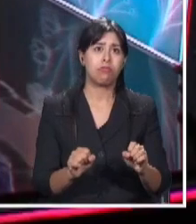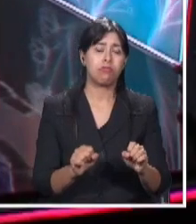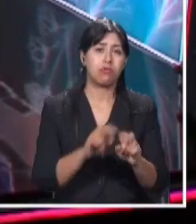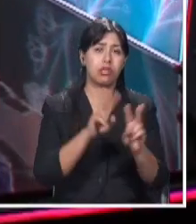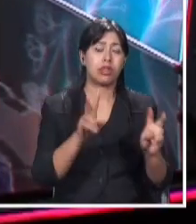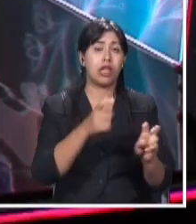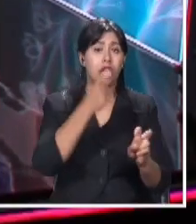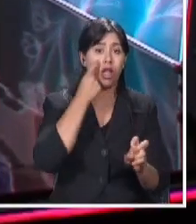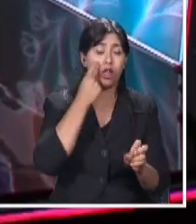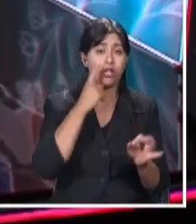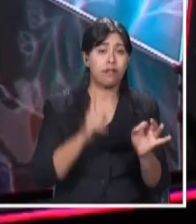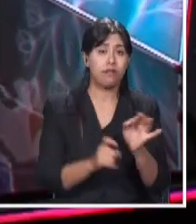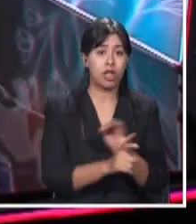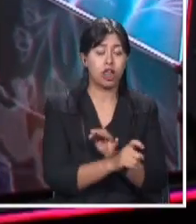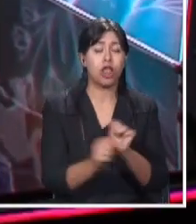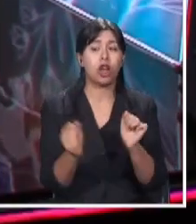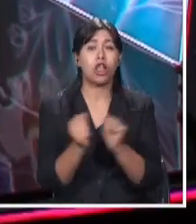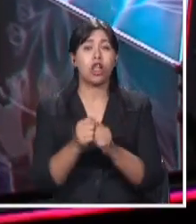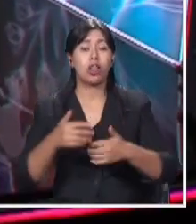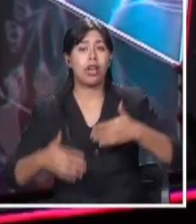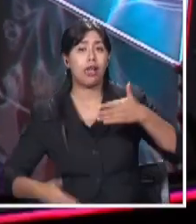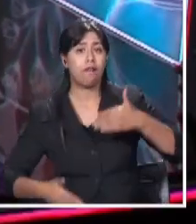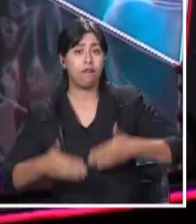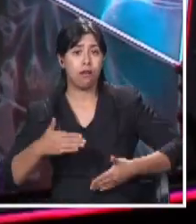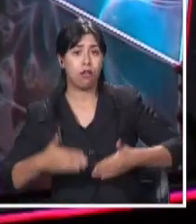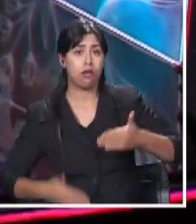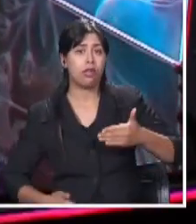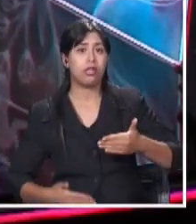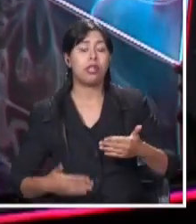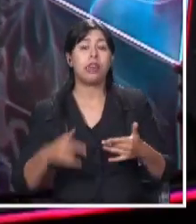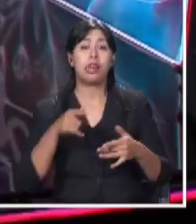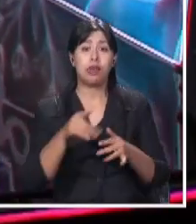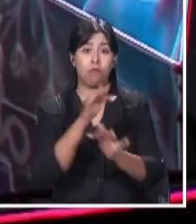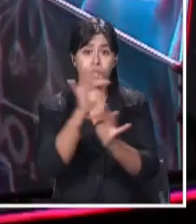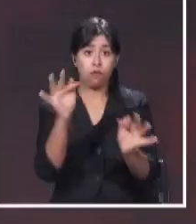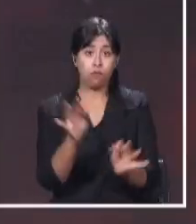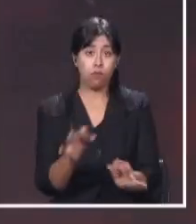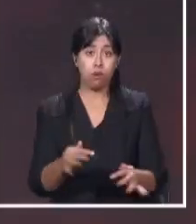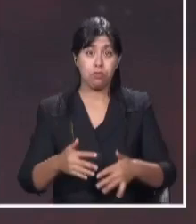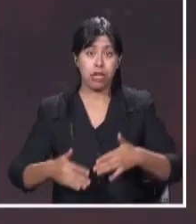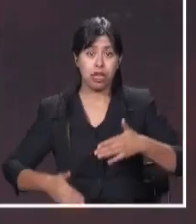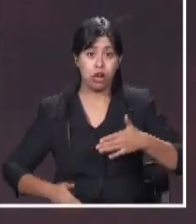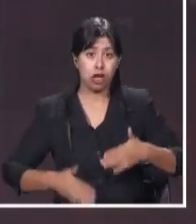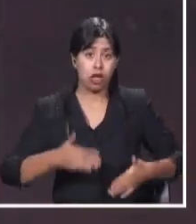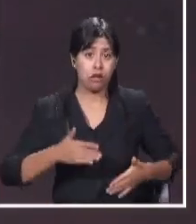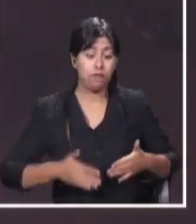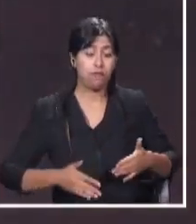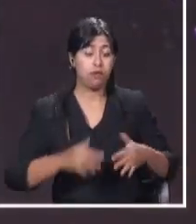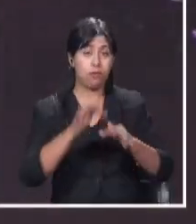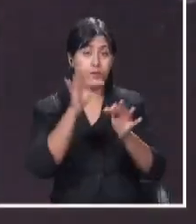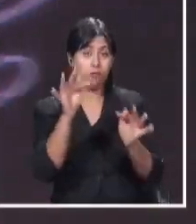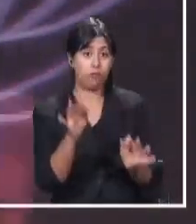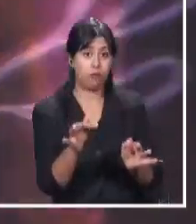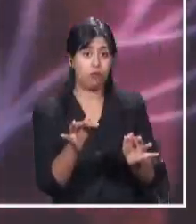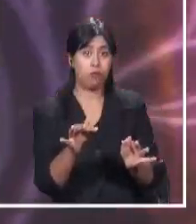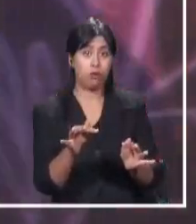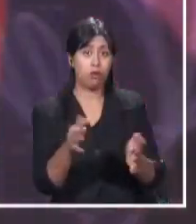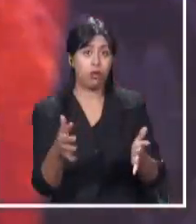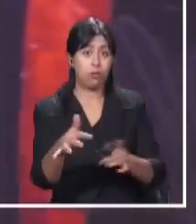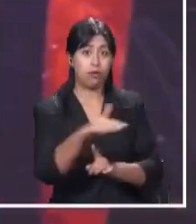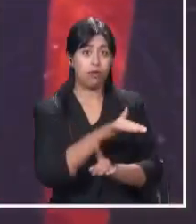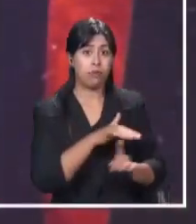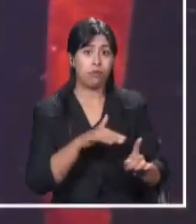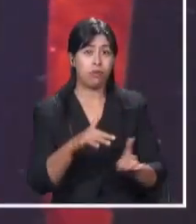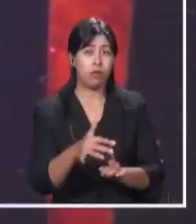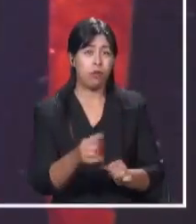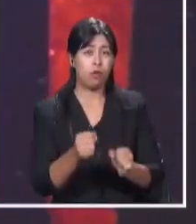de la biología con la robótica y donde la forma del robot, la forma de su morfología, cómo se desempeña en un entorno, condiciona